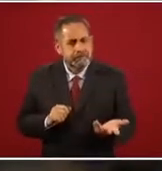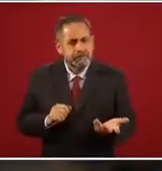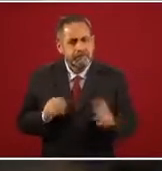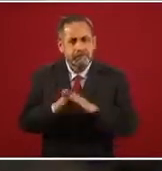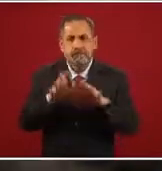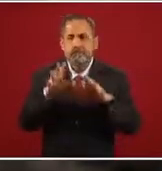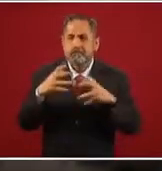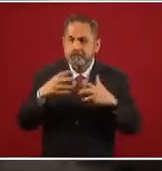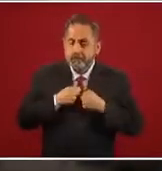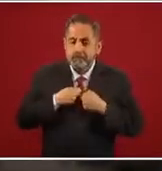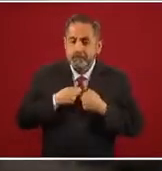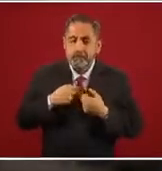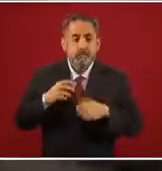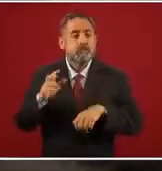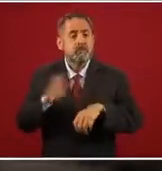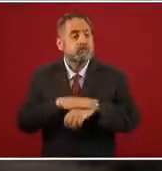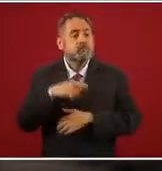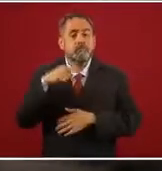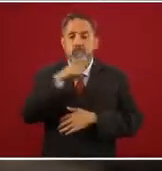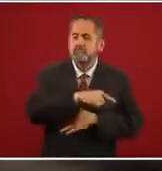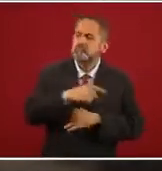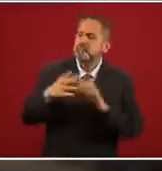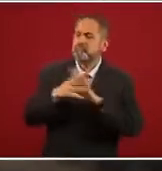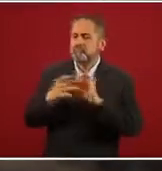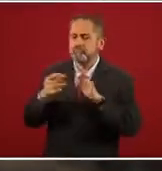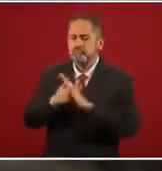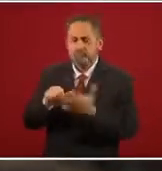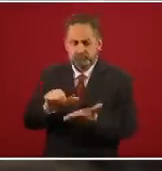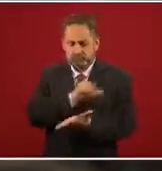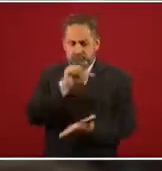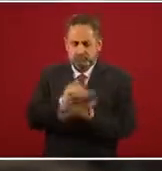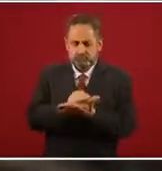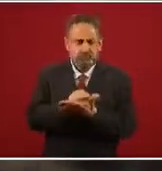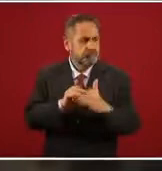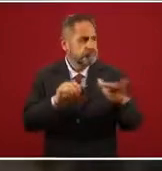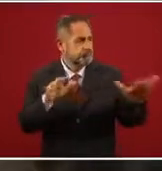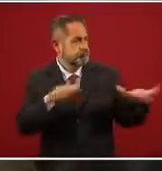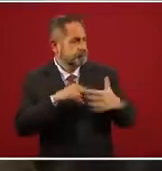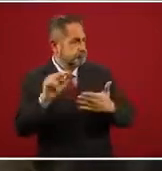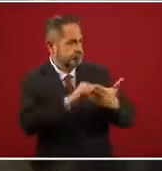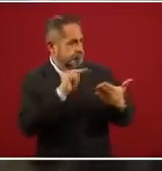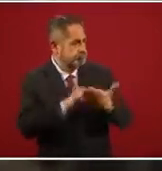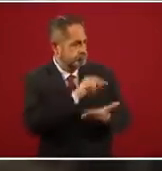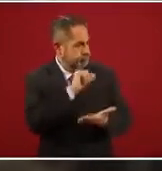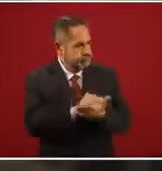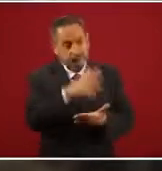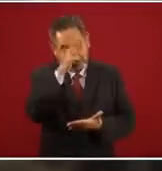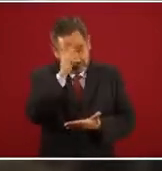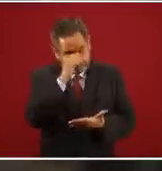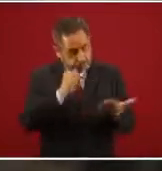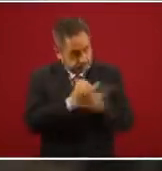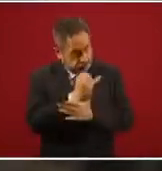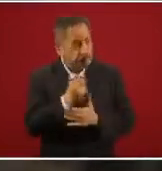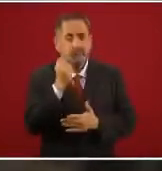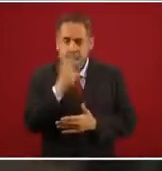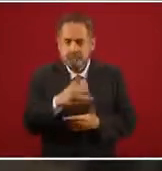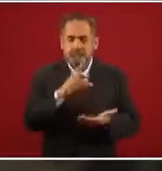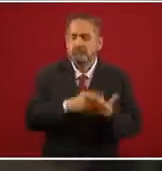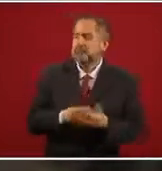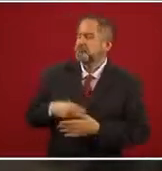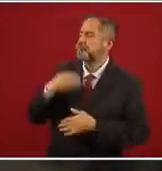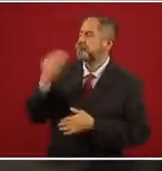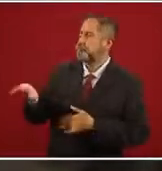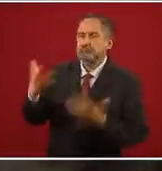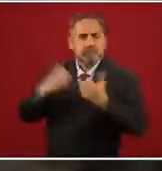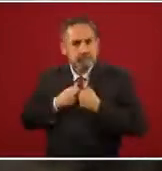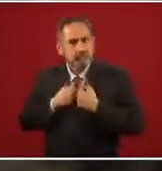lo detuvieron justo después de que fue a entregar una acta de asamblea en donde la comunidad determinó tener un